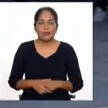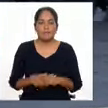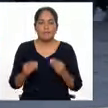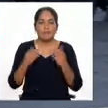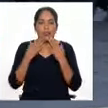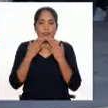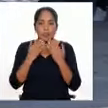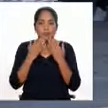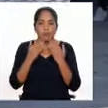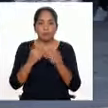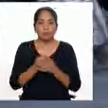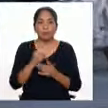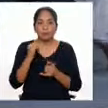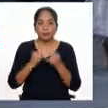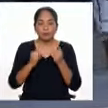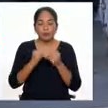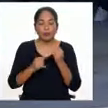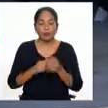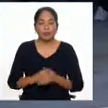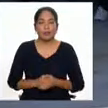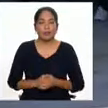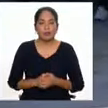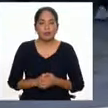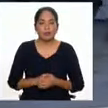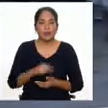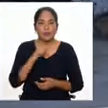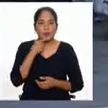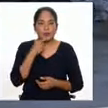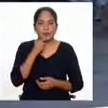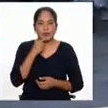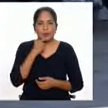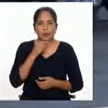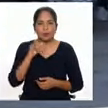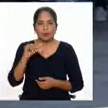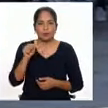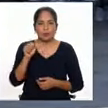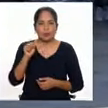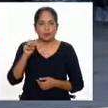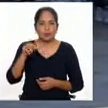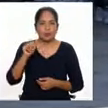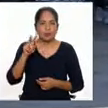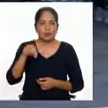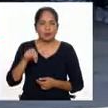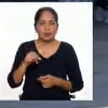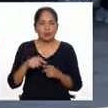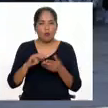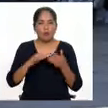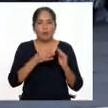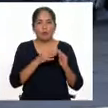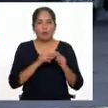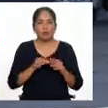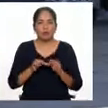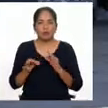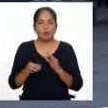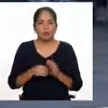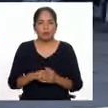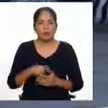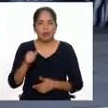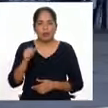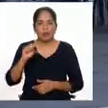gracias. Finalmente, la señorita Yasmín Iloba Vázquez, del pueblo originario